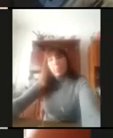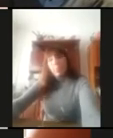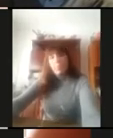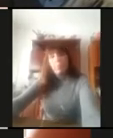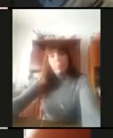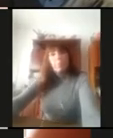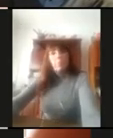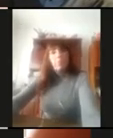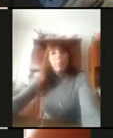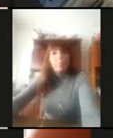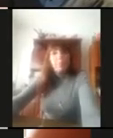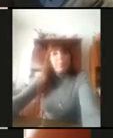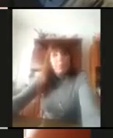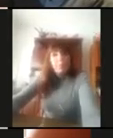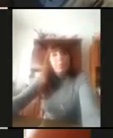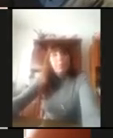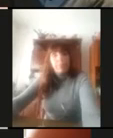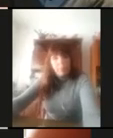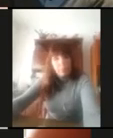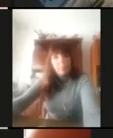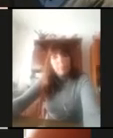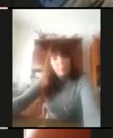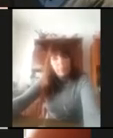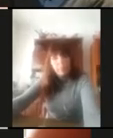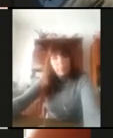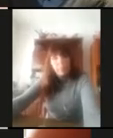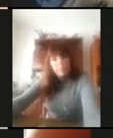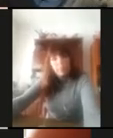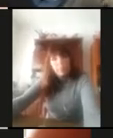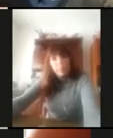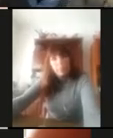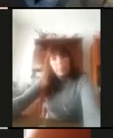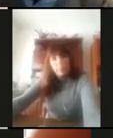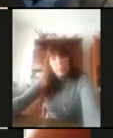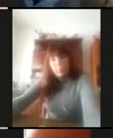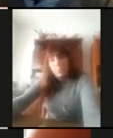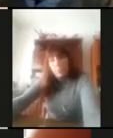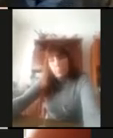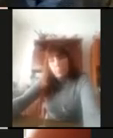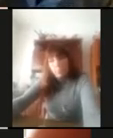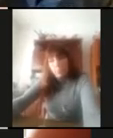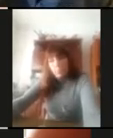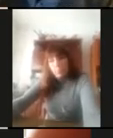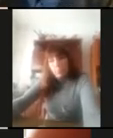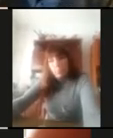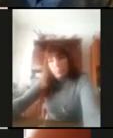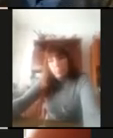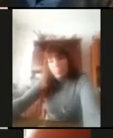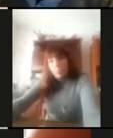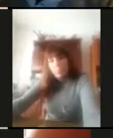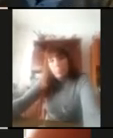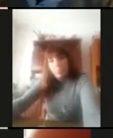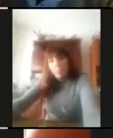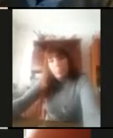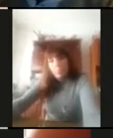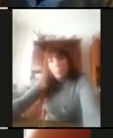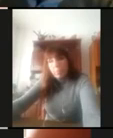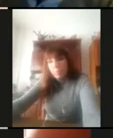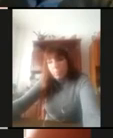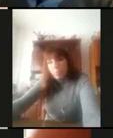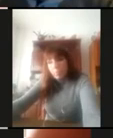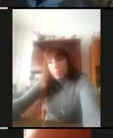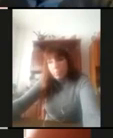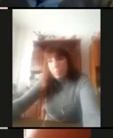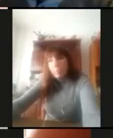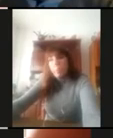comunidad de esperanzas no hay patria entre nosotros con grieta no hay patria